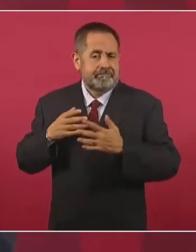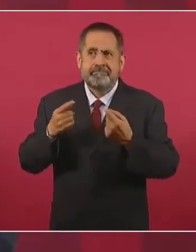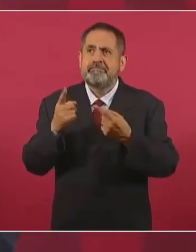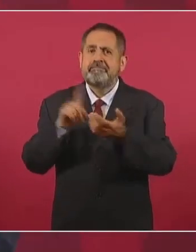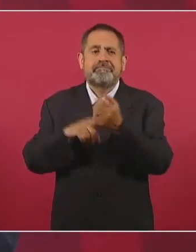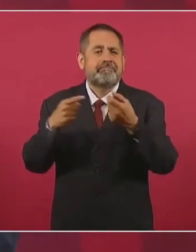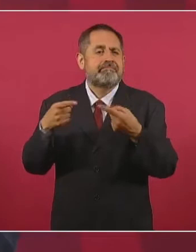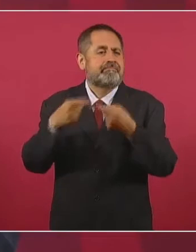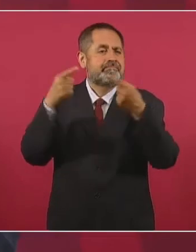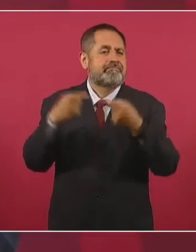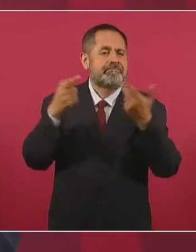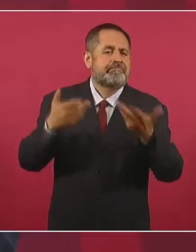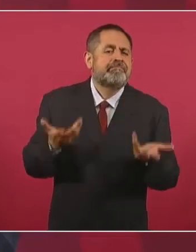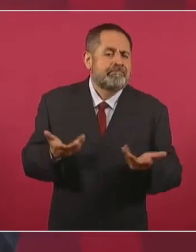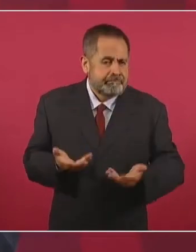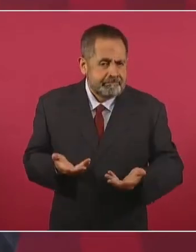conflictos?